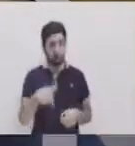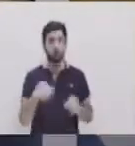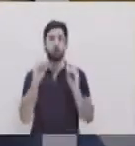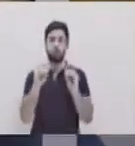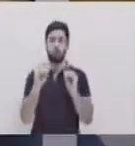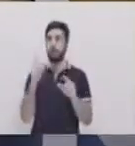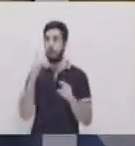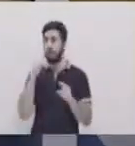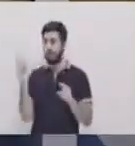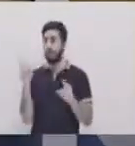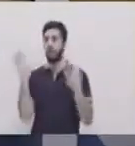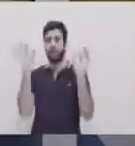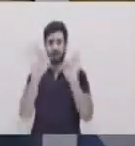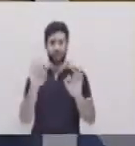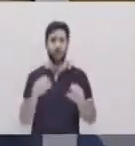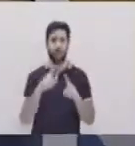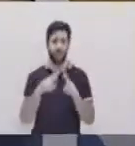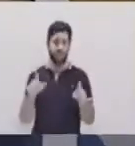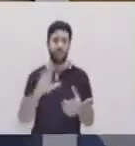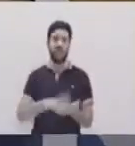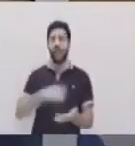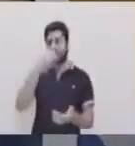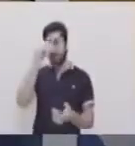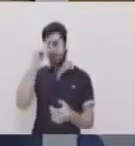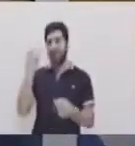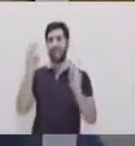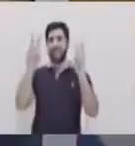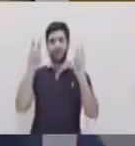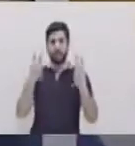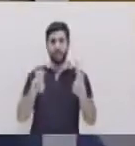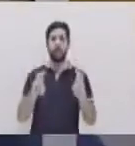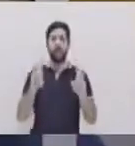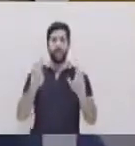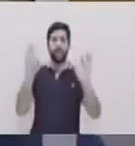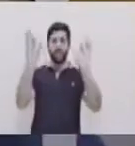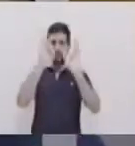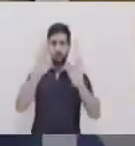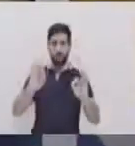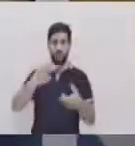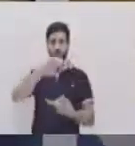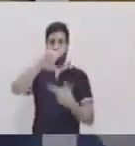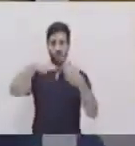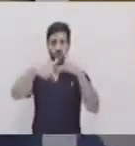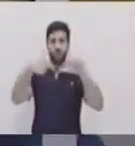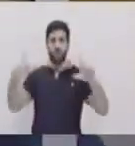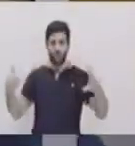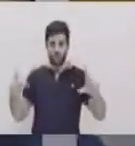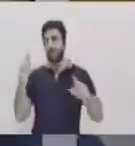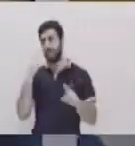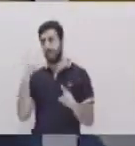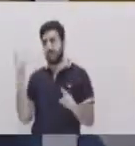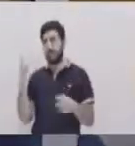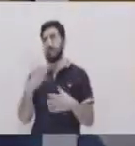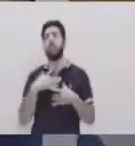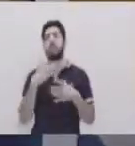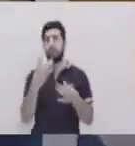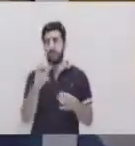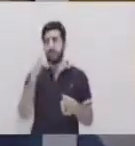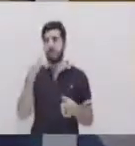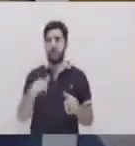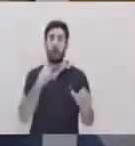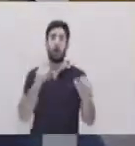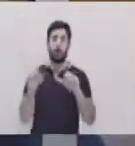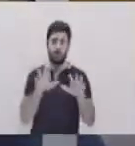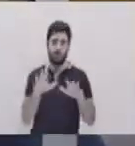habernos enseñado una manera diferente y creativa de aprender las diferentes formas, ¿verdad? Así Muchas es. gracias, de verdad, fue muy interesante esta